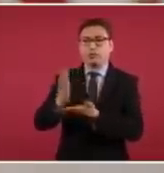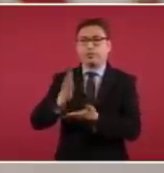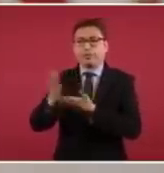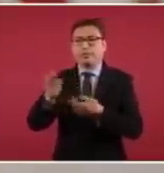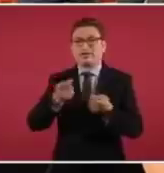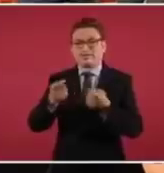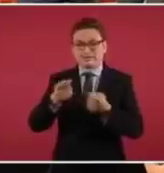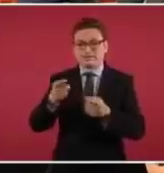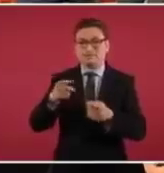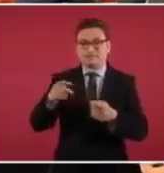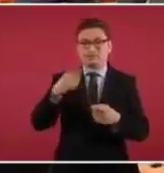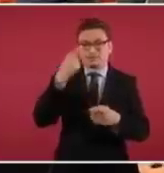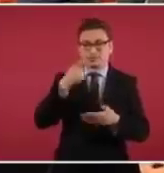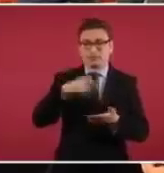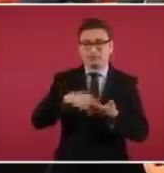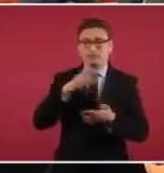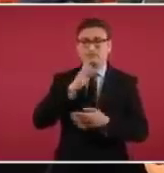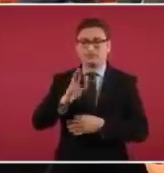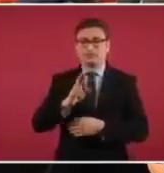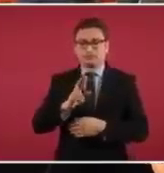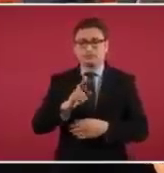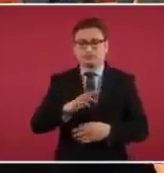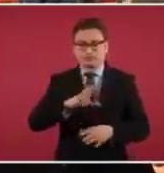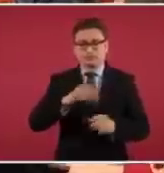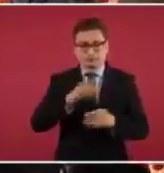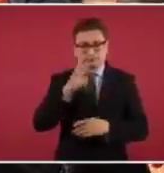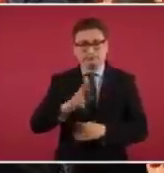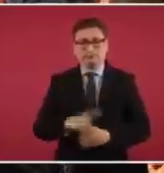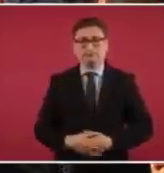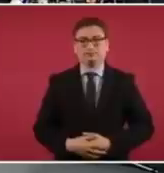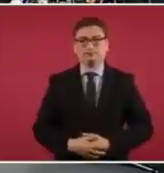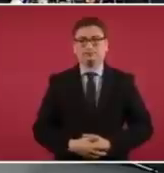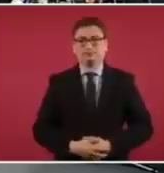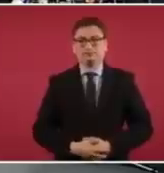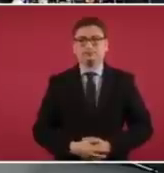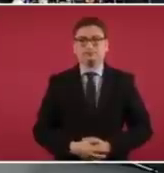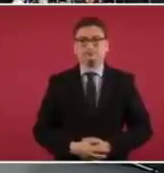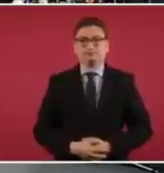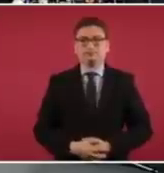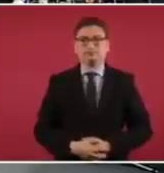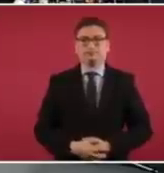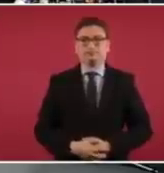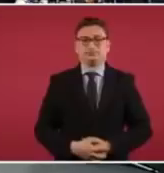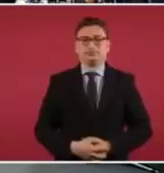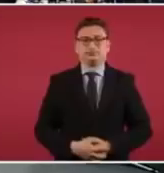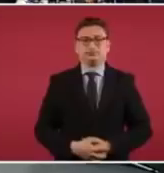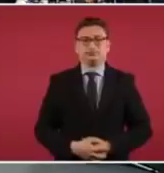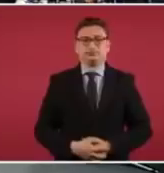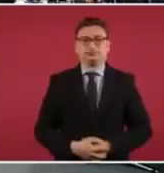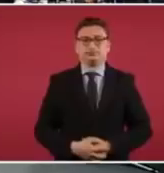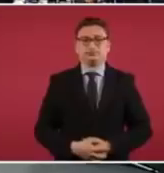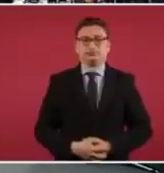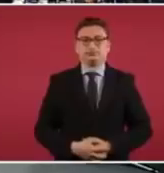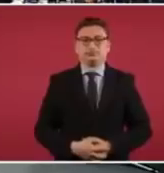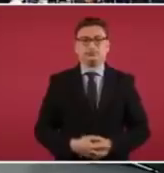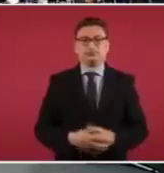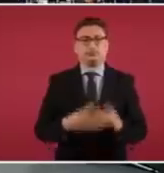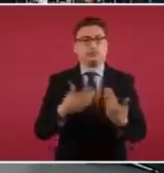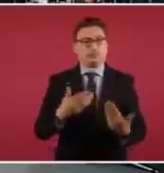No, me refería blancos, a la cuestión de la… Creo que ya le contesté, okay, con todo respeto. Gracias. Por lo que dicen los códigos. Bueno,